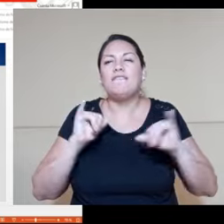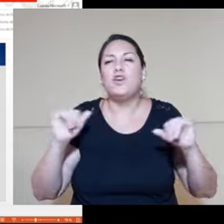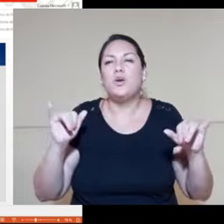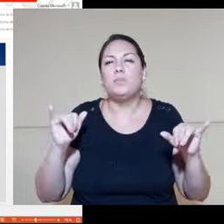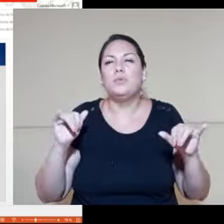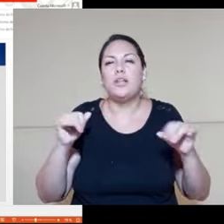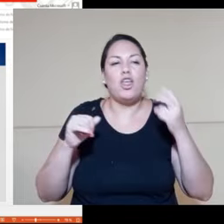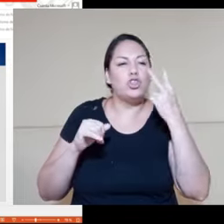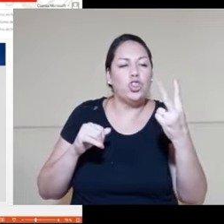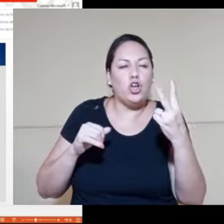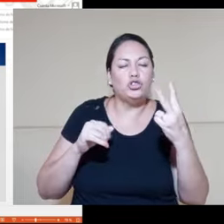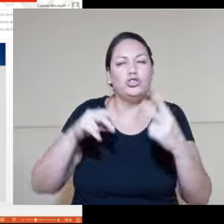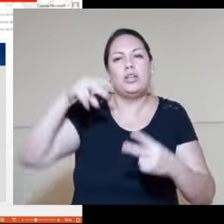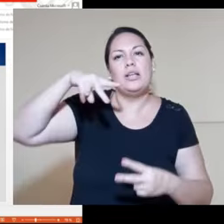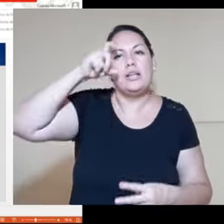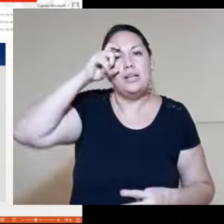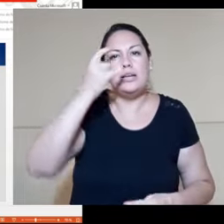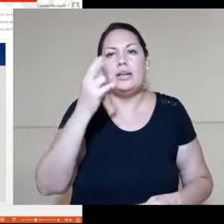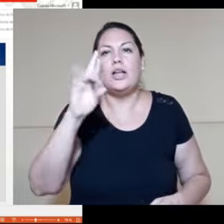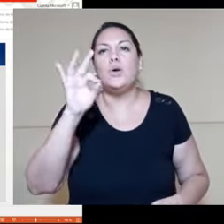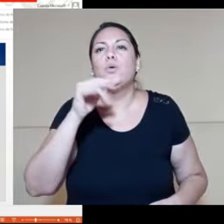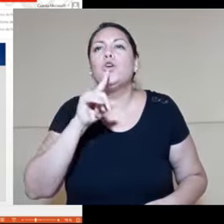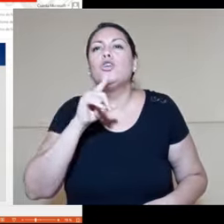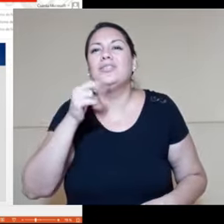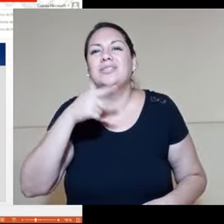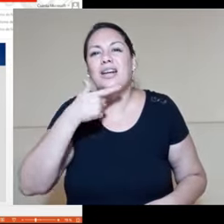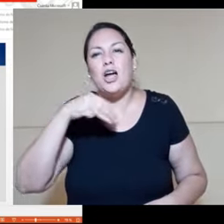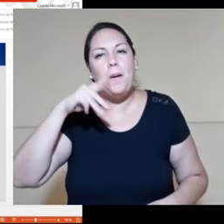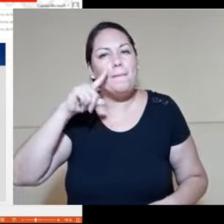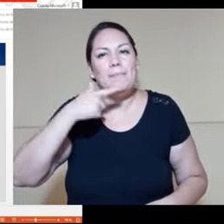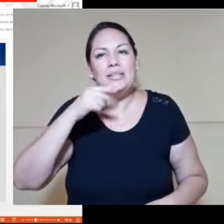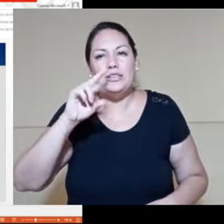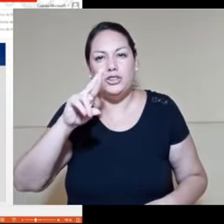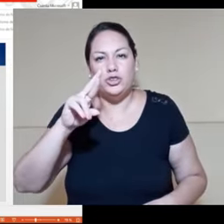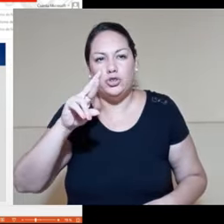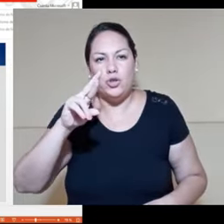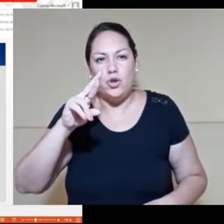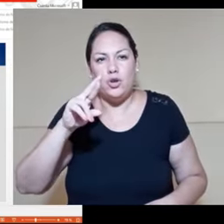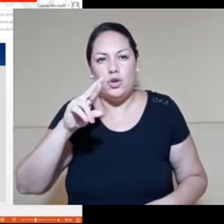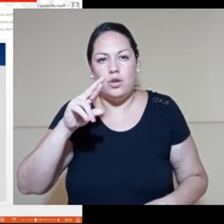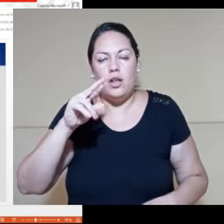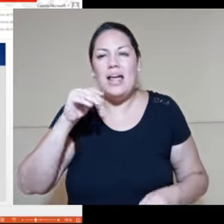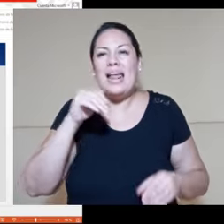¿Cómo? ¿Qué pasa con la información de los neurotransmisores recaptados?